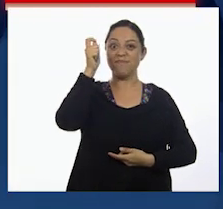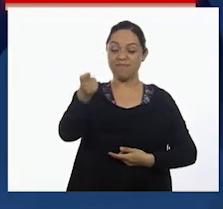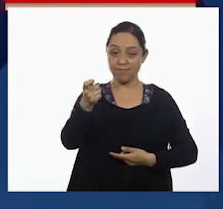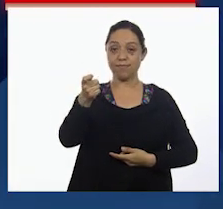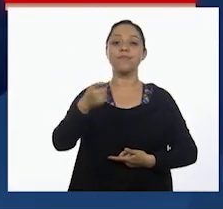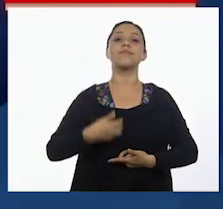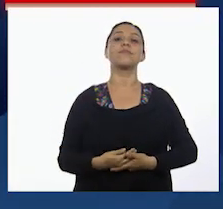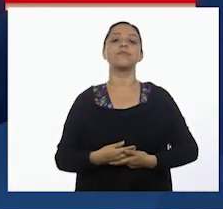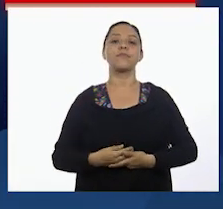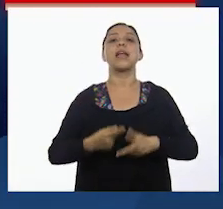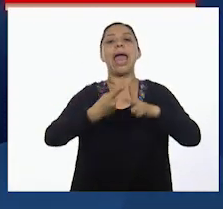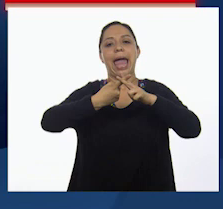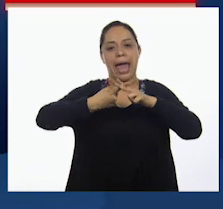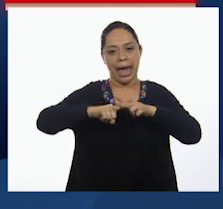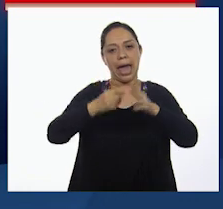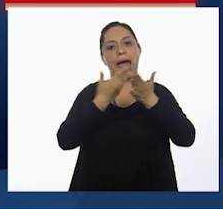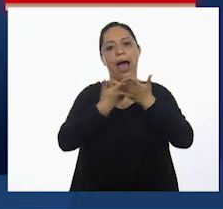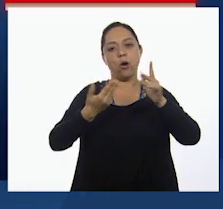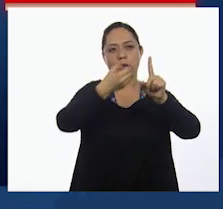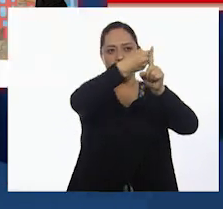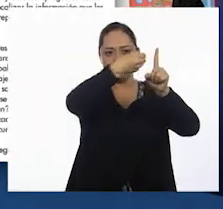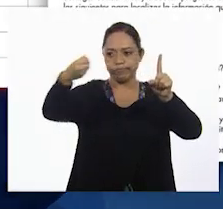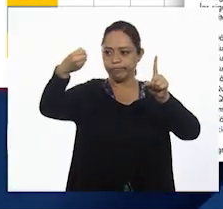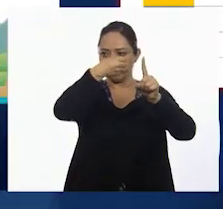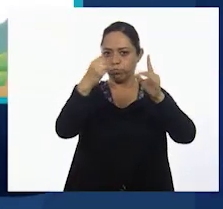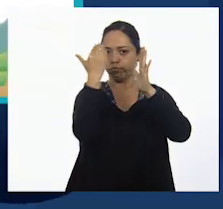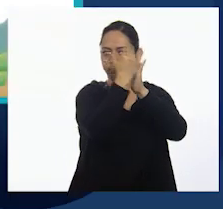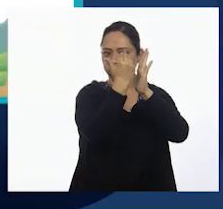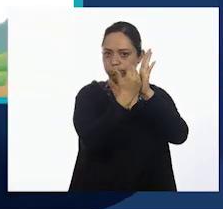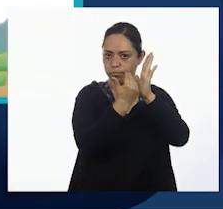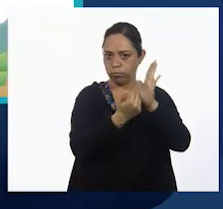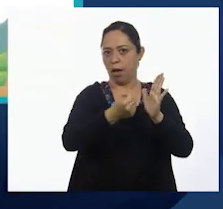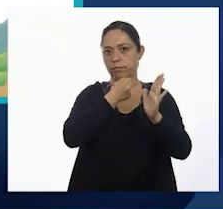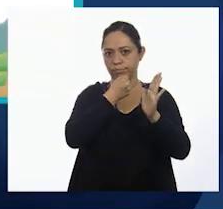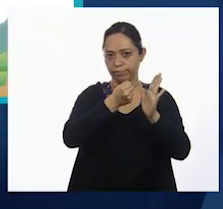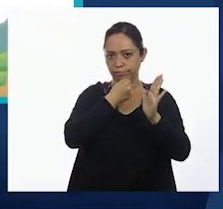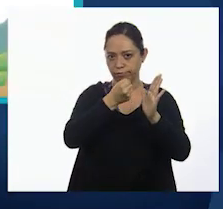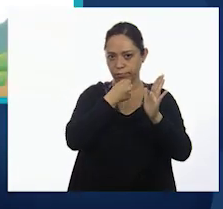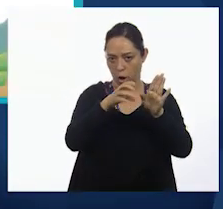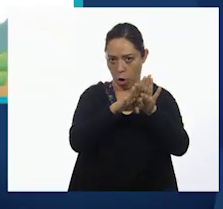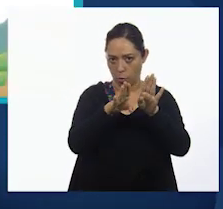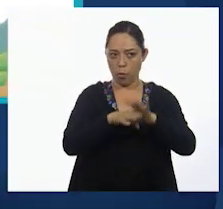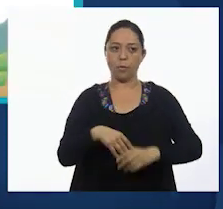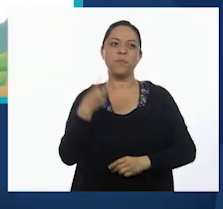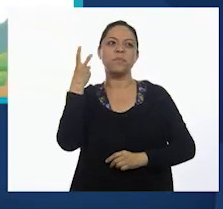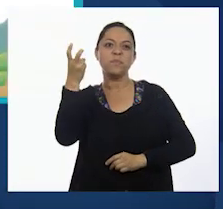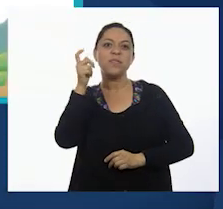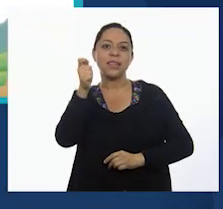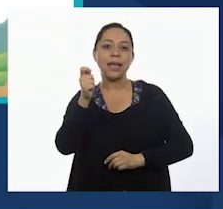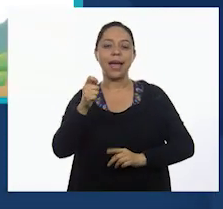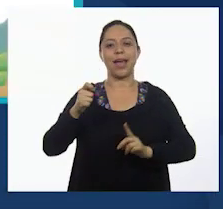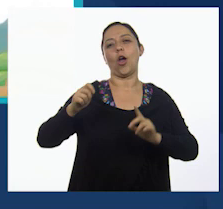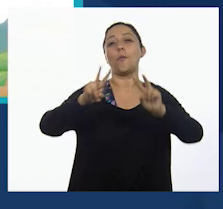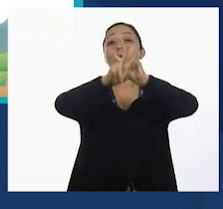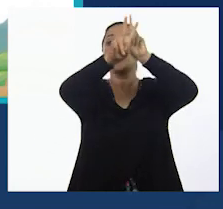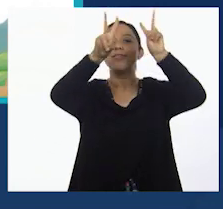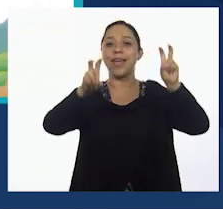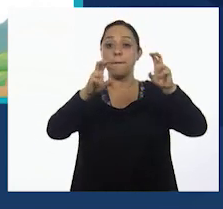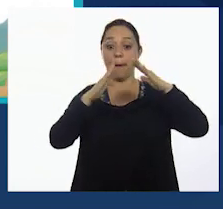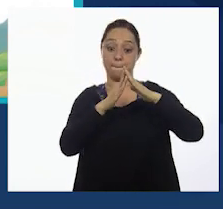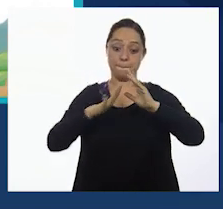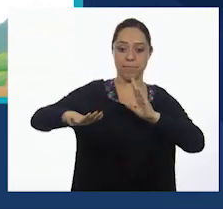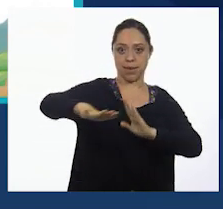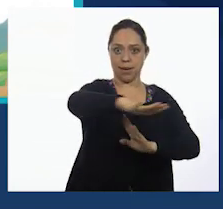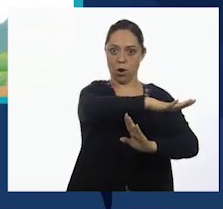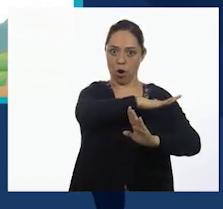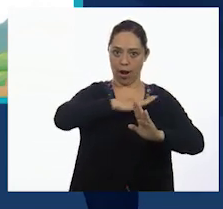vamos a empezar ya propiamente con la organización de nuestro reportaje. Y dice, un reportaje de mi localidad. un reportaje de mi localidad.